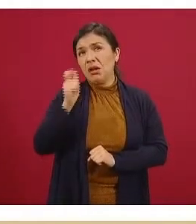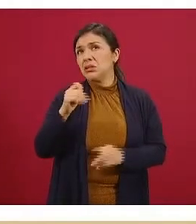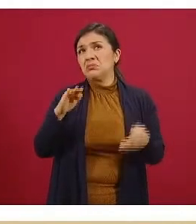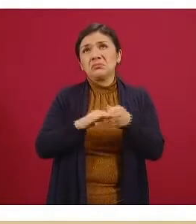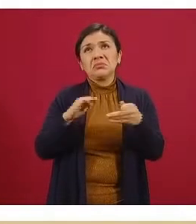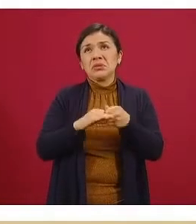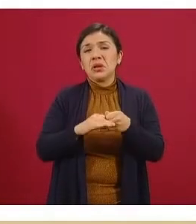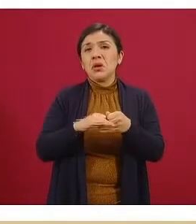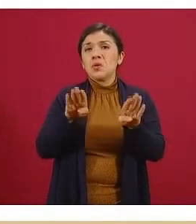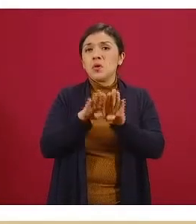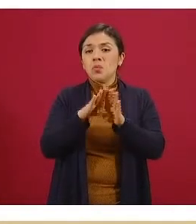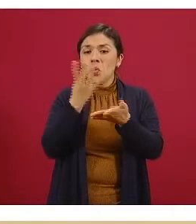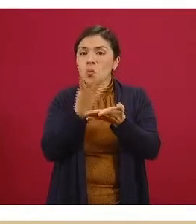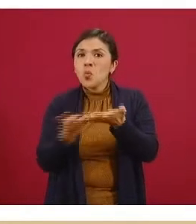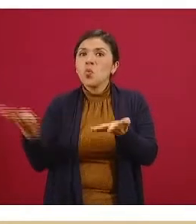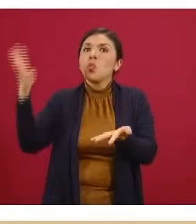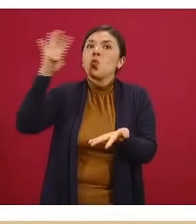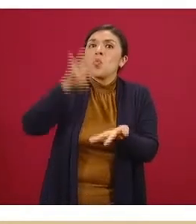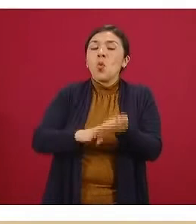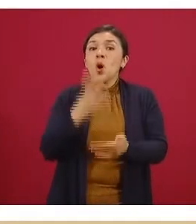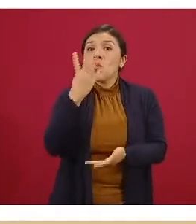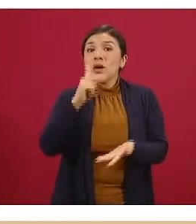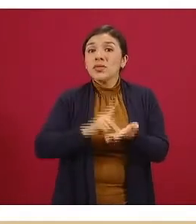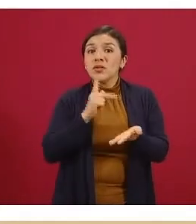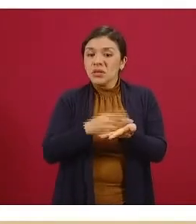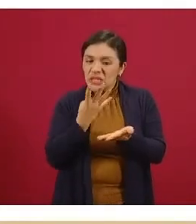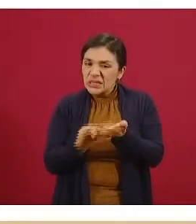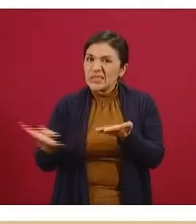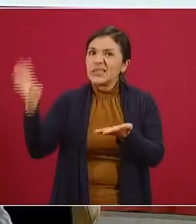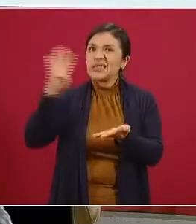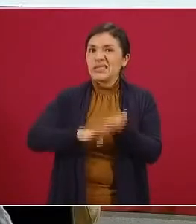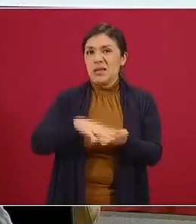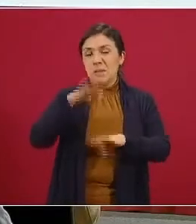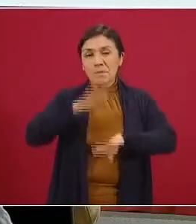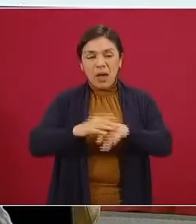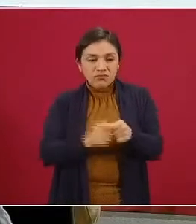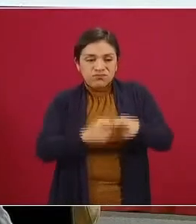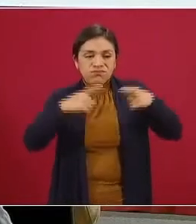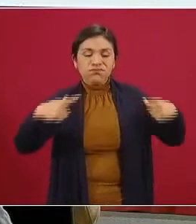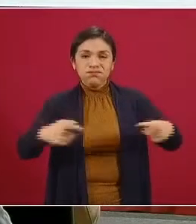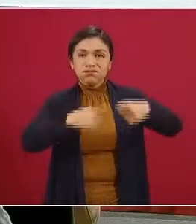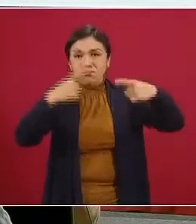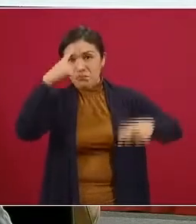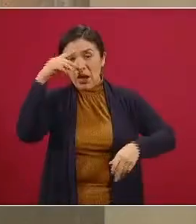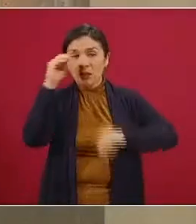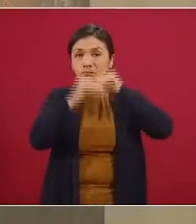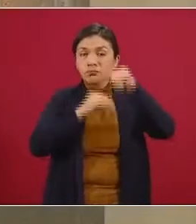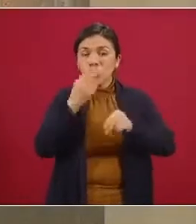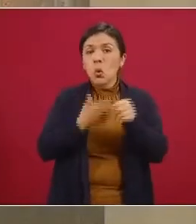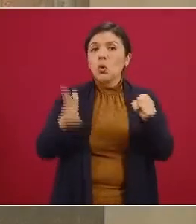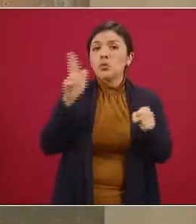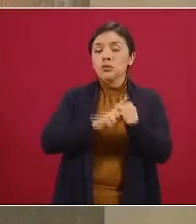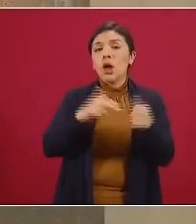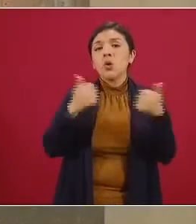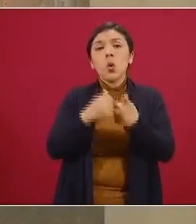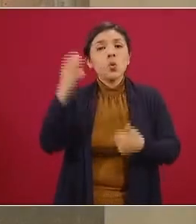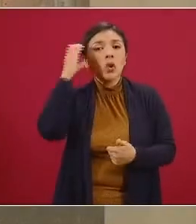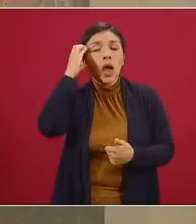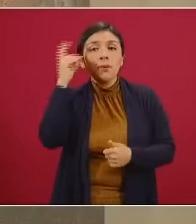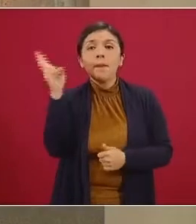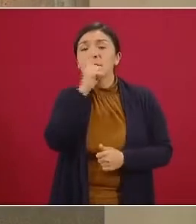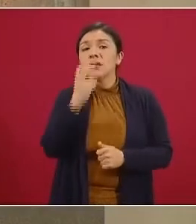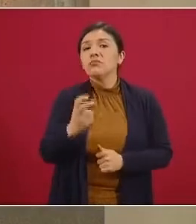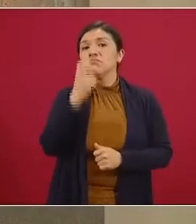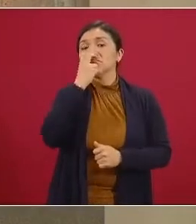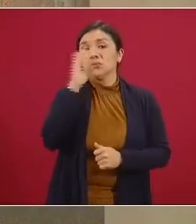prácticamente cuadruplicó, 4 veces más, la capacidad que se tenía de camas con ventilador al inicio de la